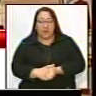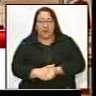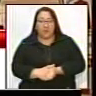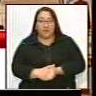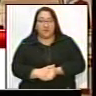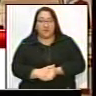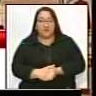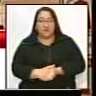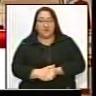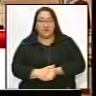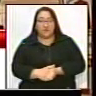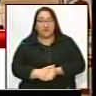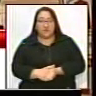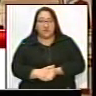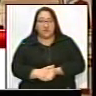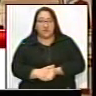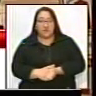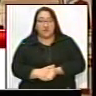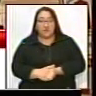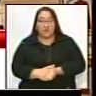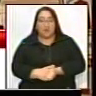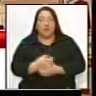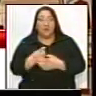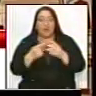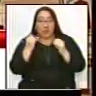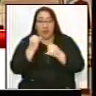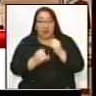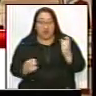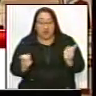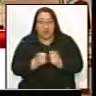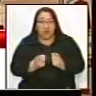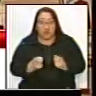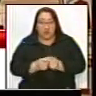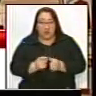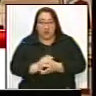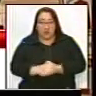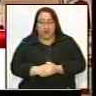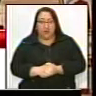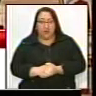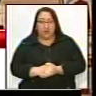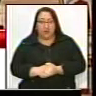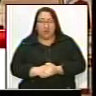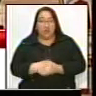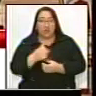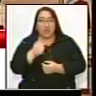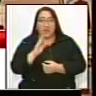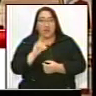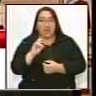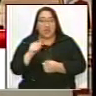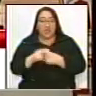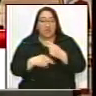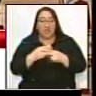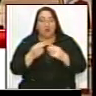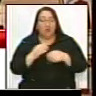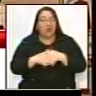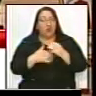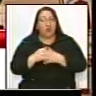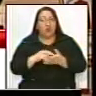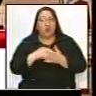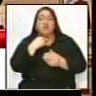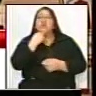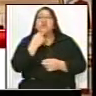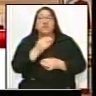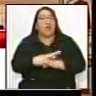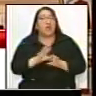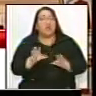ayer lo he dejado para que se concretice a bienes nacionales, porque todo ha sido verbal. Cada vez